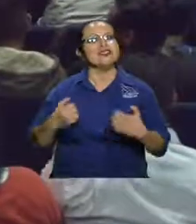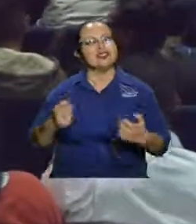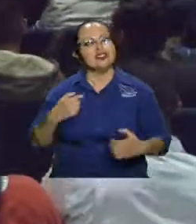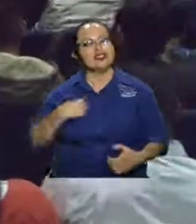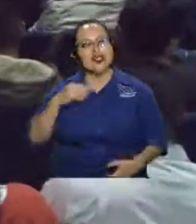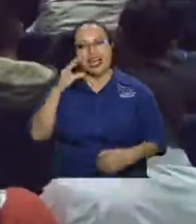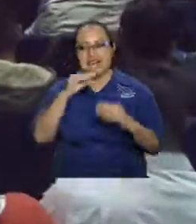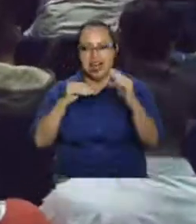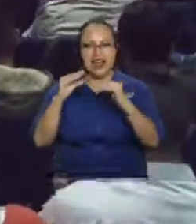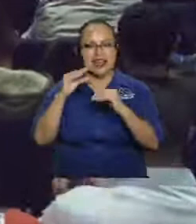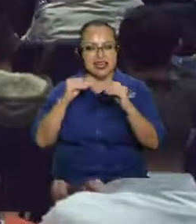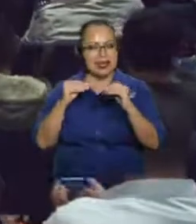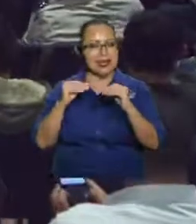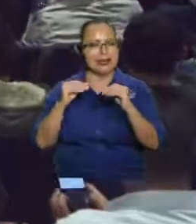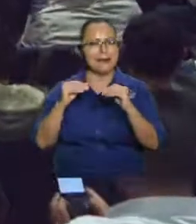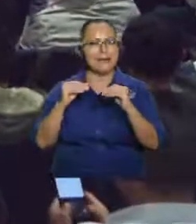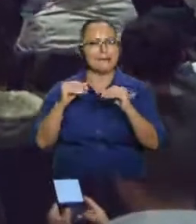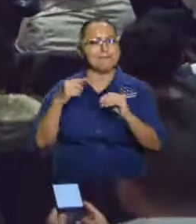Entonces,